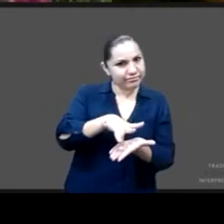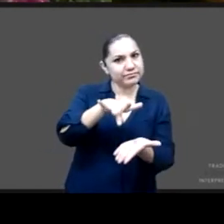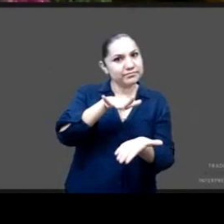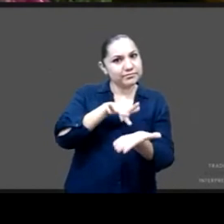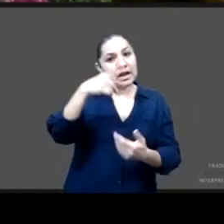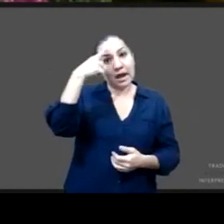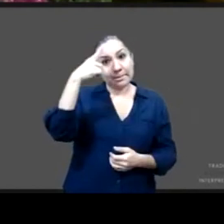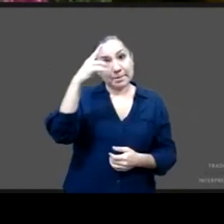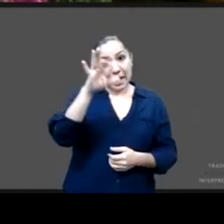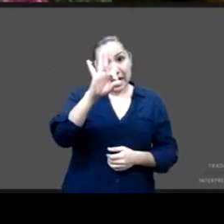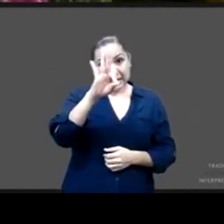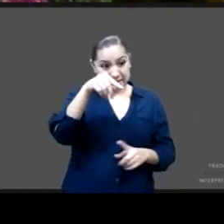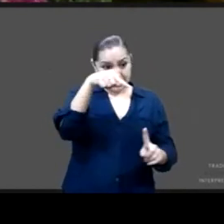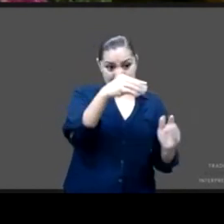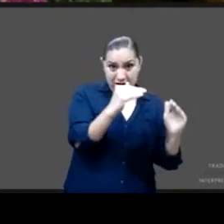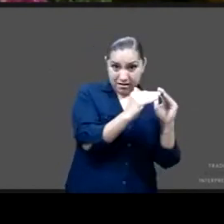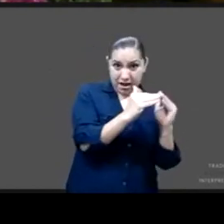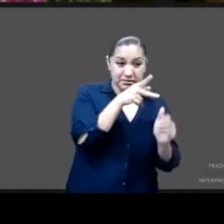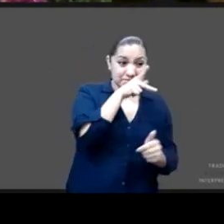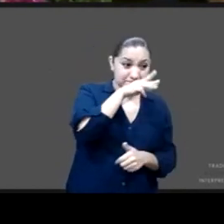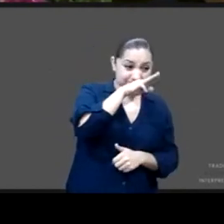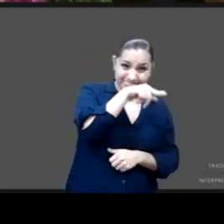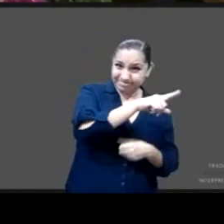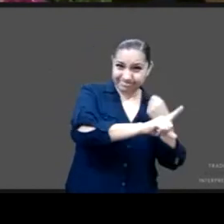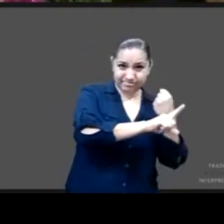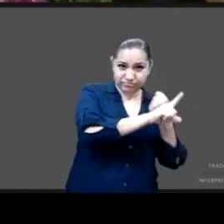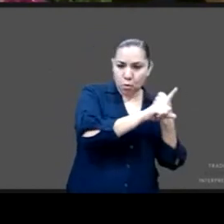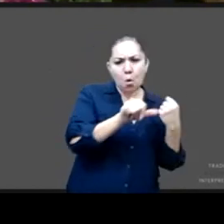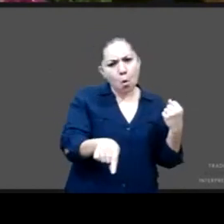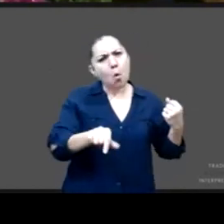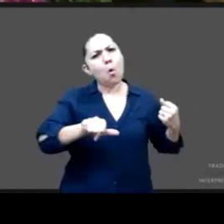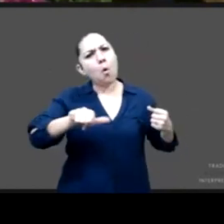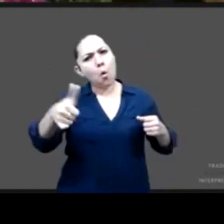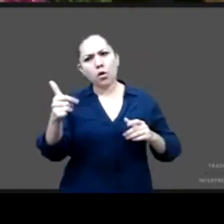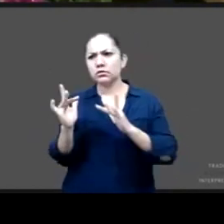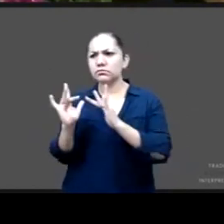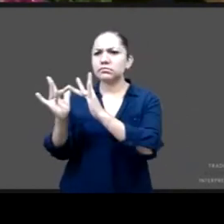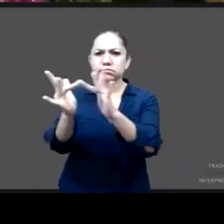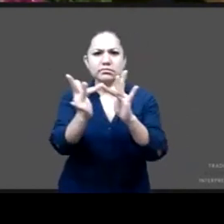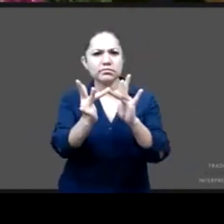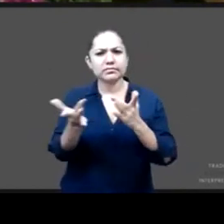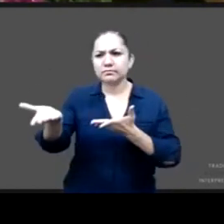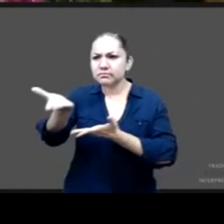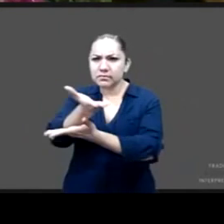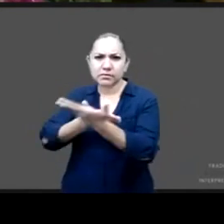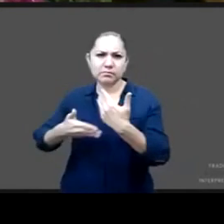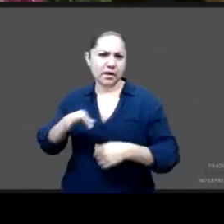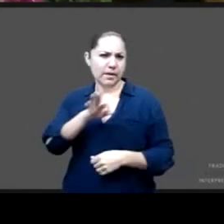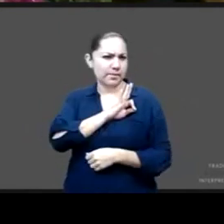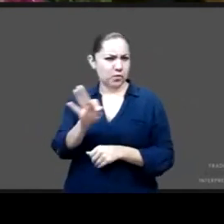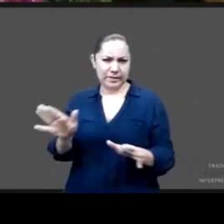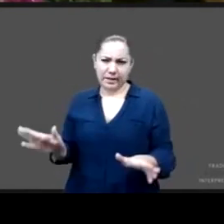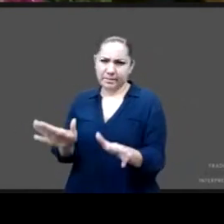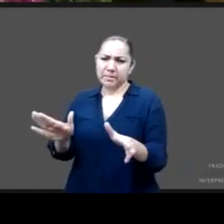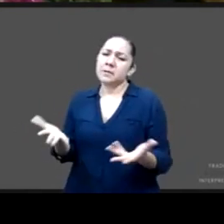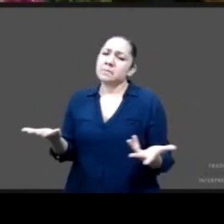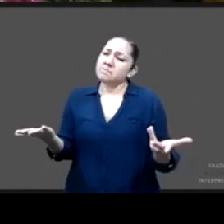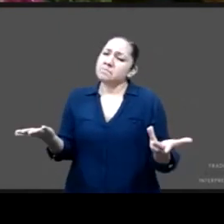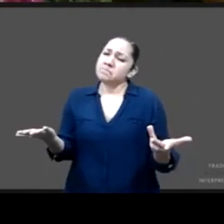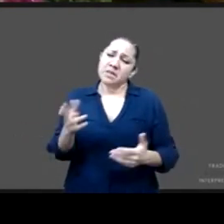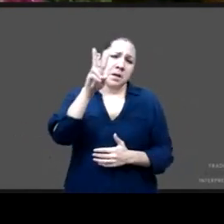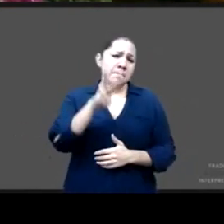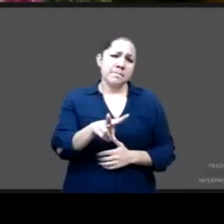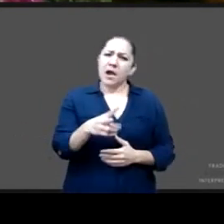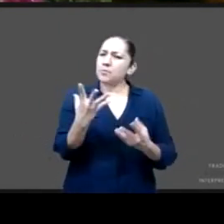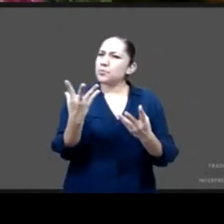en casa son los papás entonces bueno también de eso podríamos conversar mucho tenemos muchos casos no desde la teoría sino desde